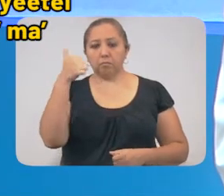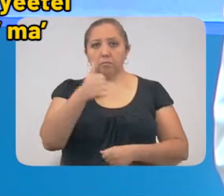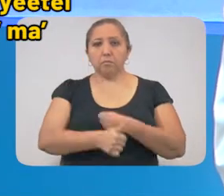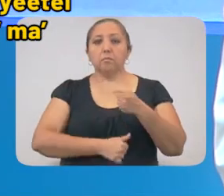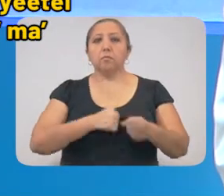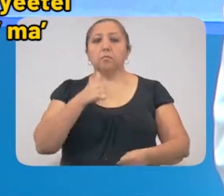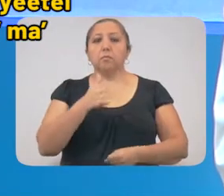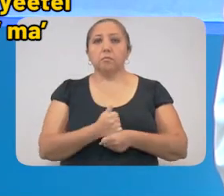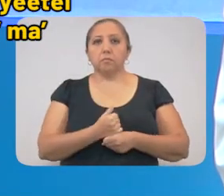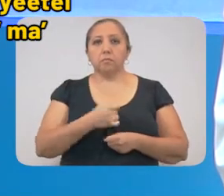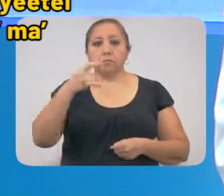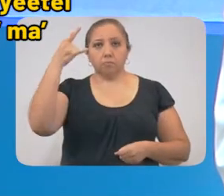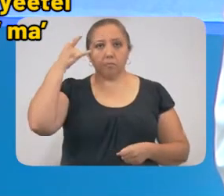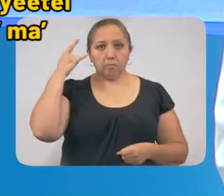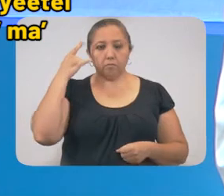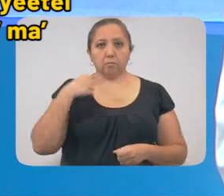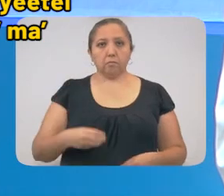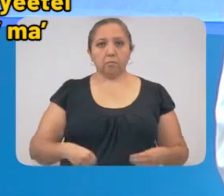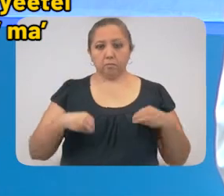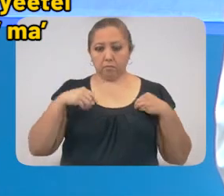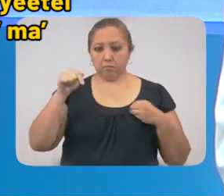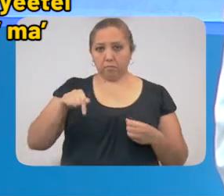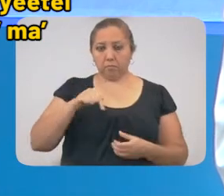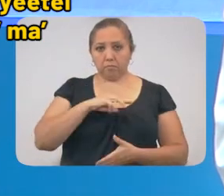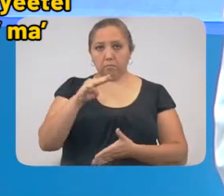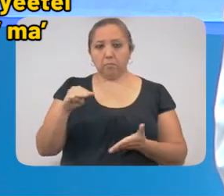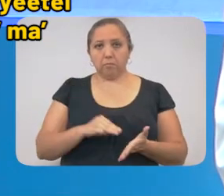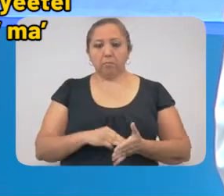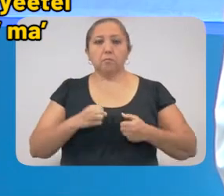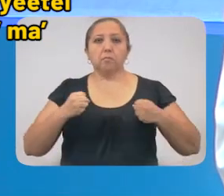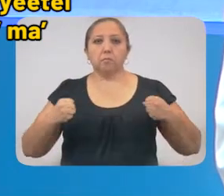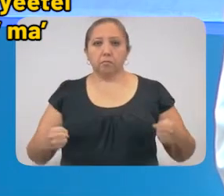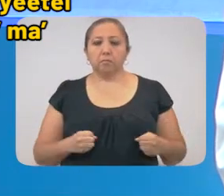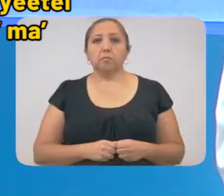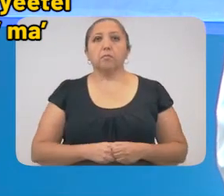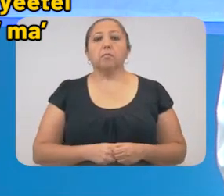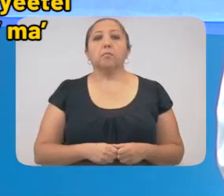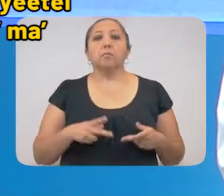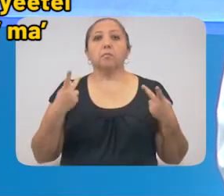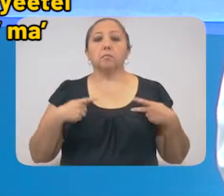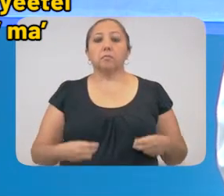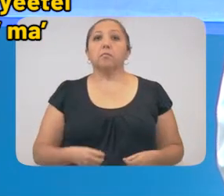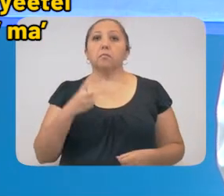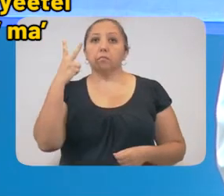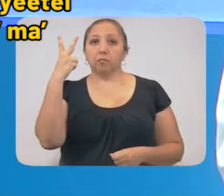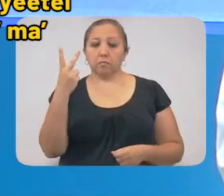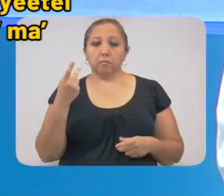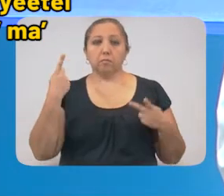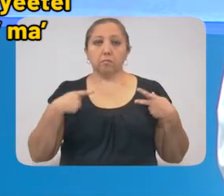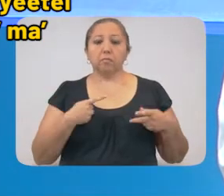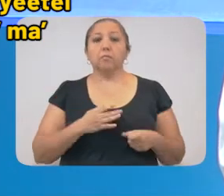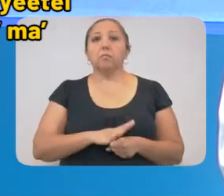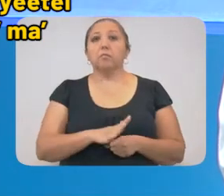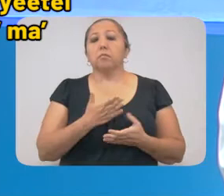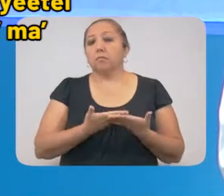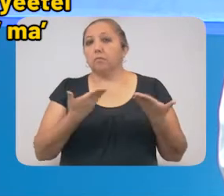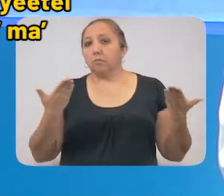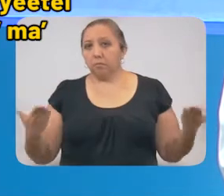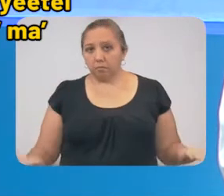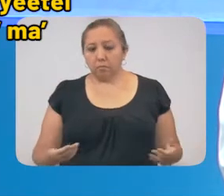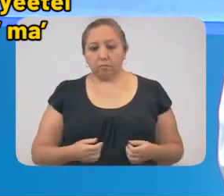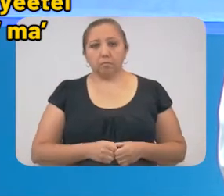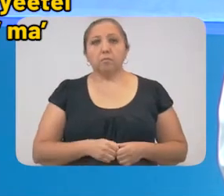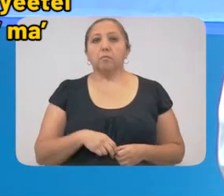años, originario de Campeche y residente de Mérida, con obesidad, el paciente convivía con 2 contactos, los cuales hasta el momento